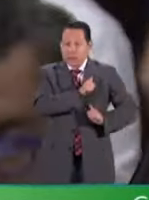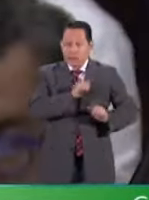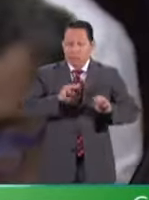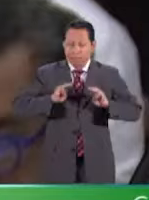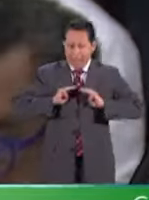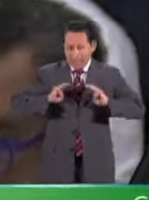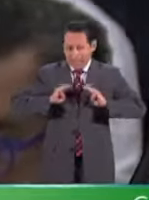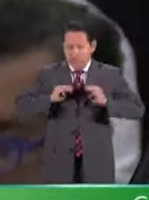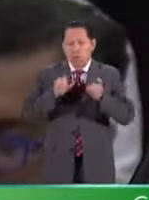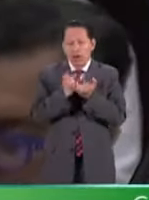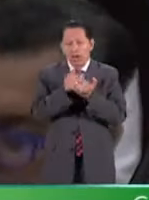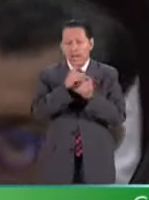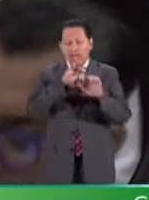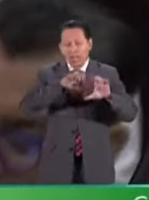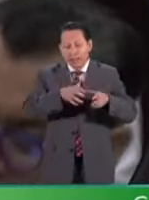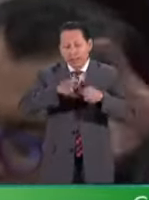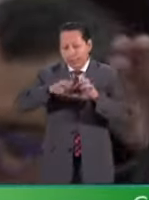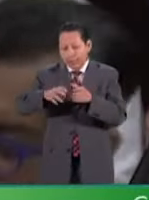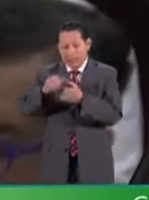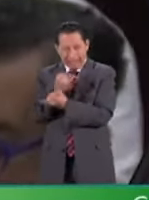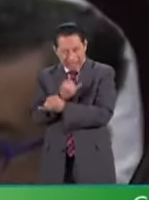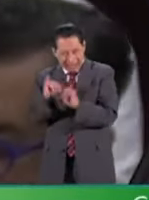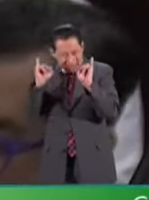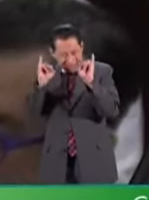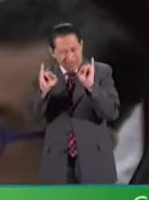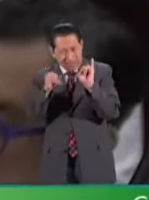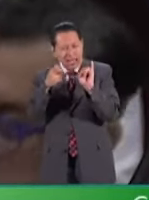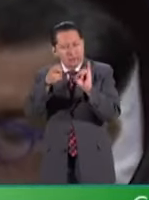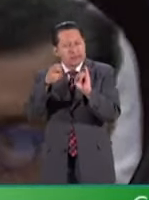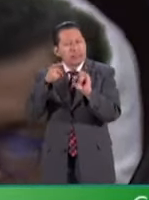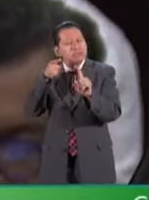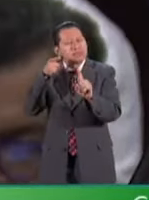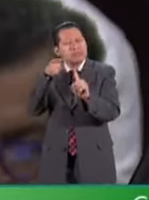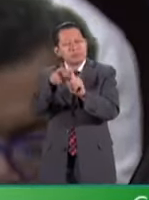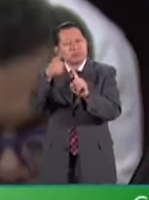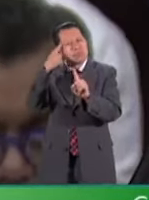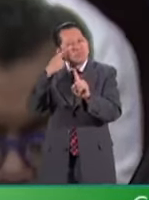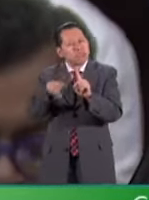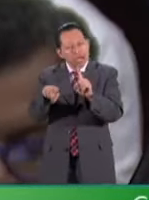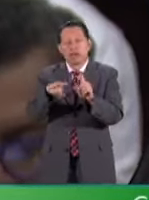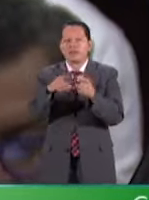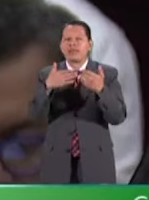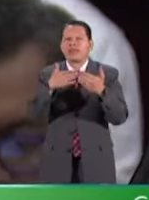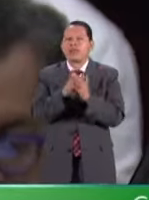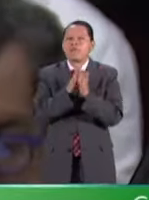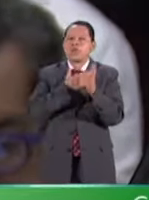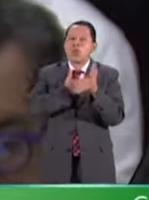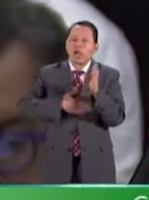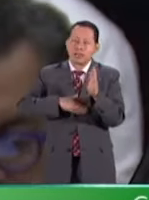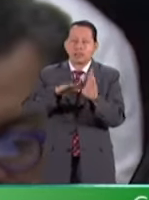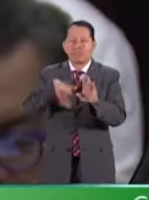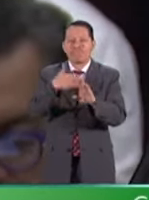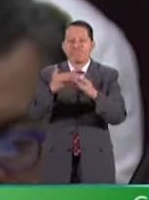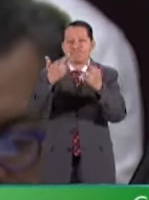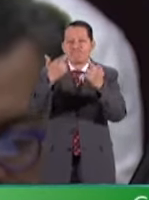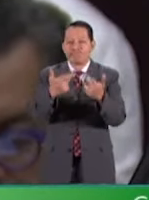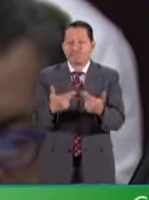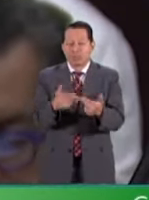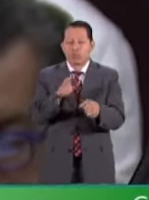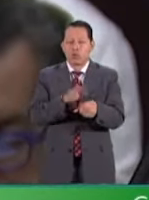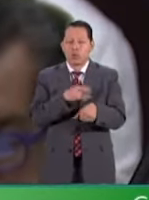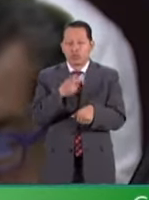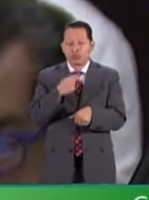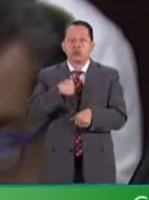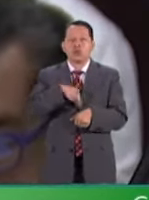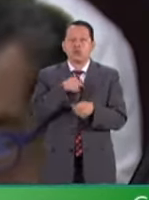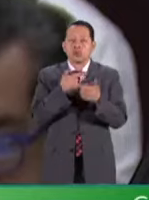organismos constitucionalmente autónomos van encaminadas a destruir nuestra democracia por lo que el grupo parlamentario